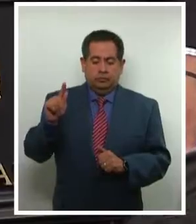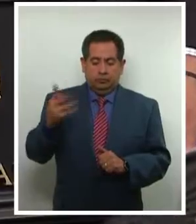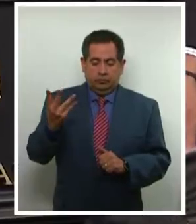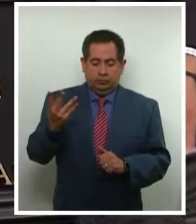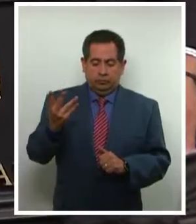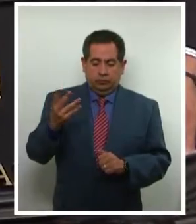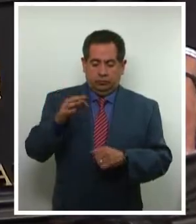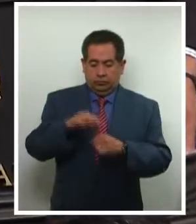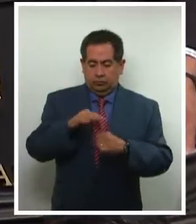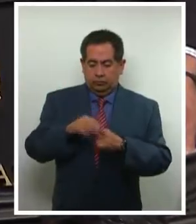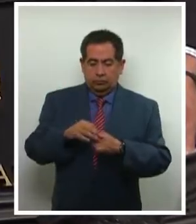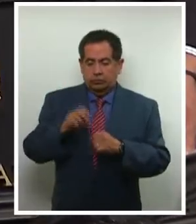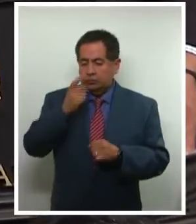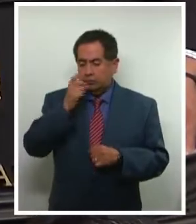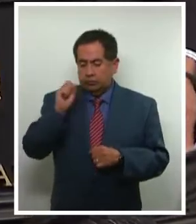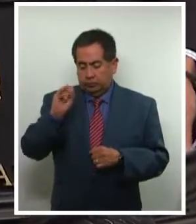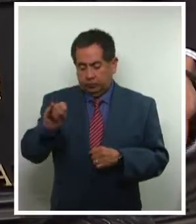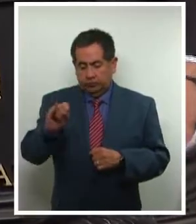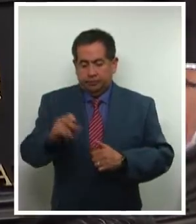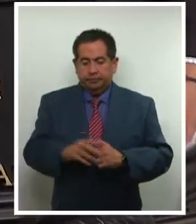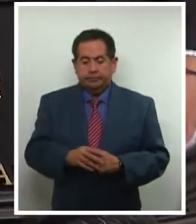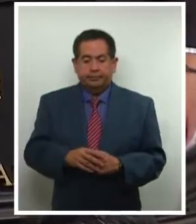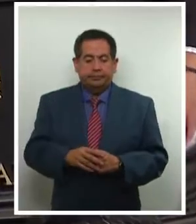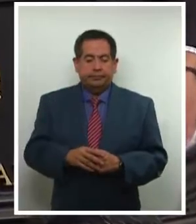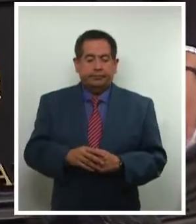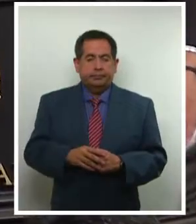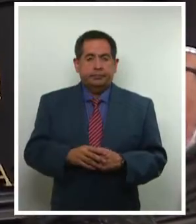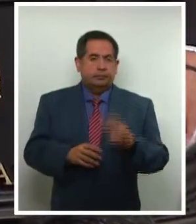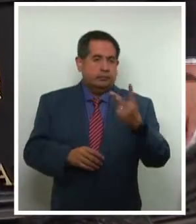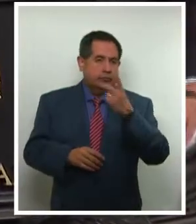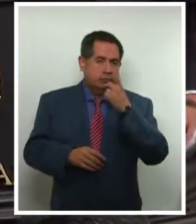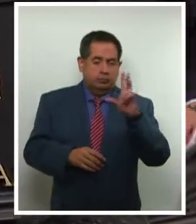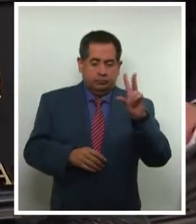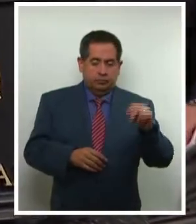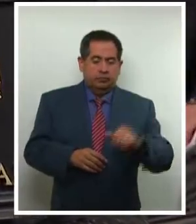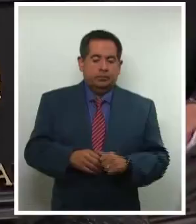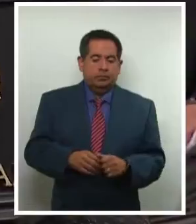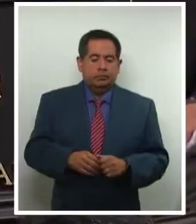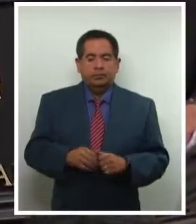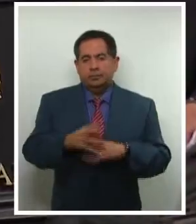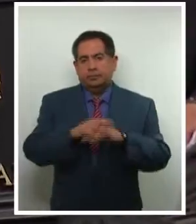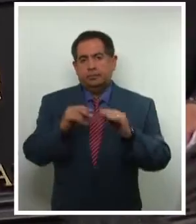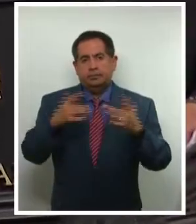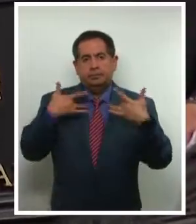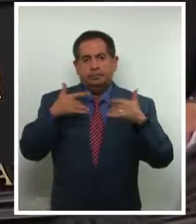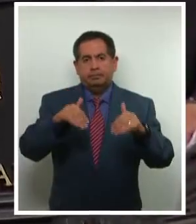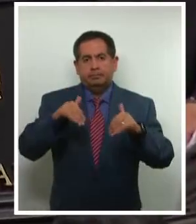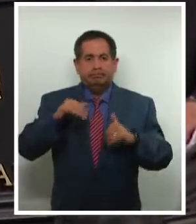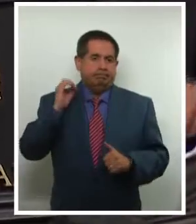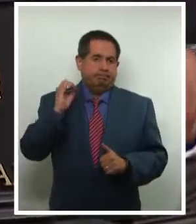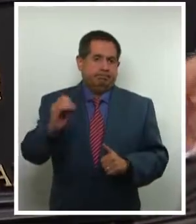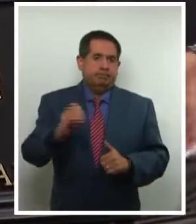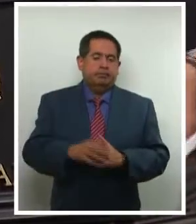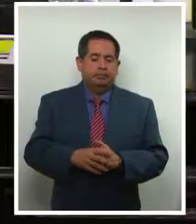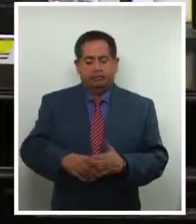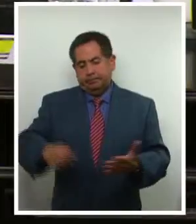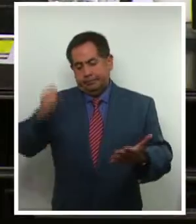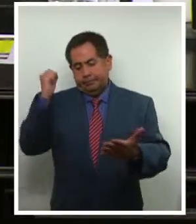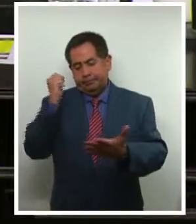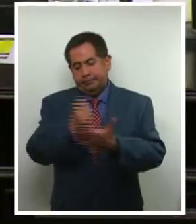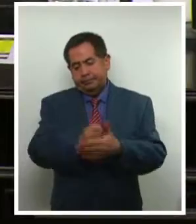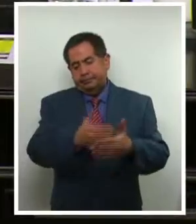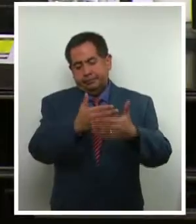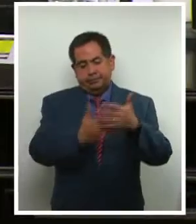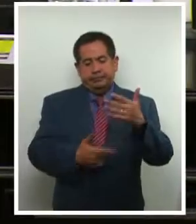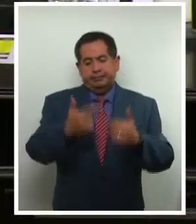74 votos a favor, 2 en contra y 0 abstenciones. Queda aprobado